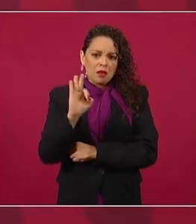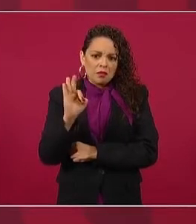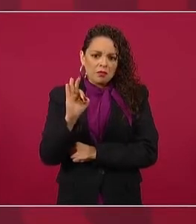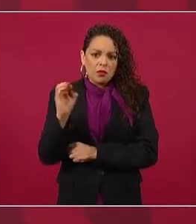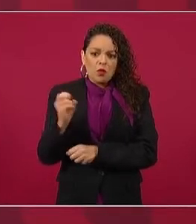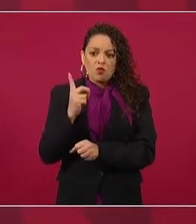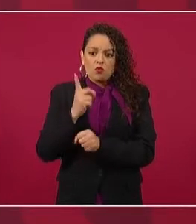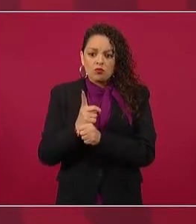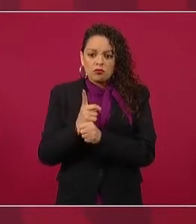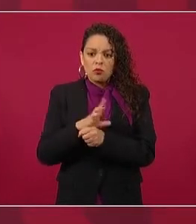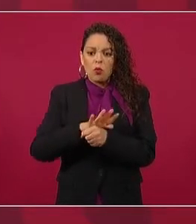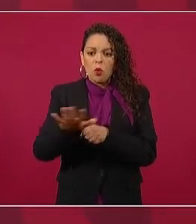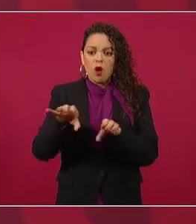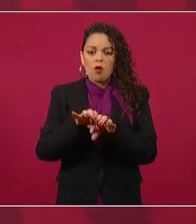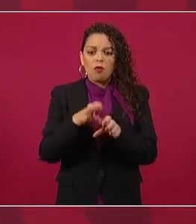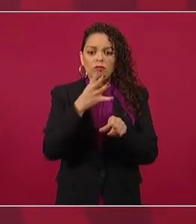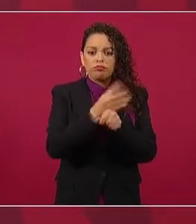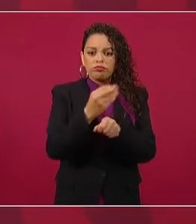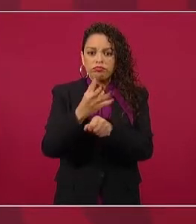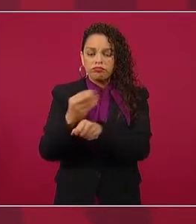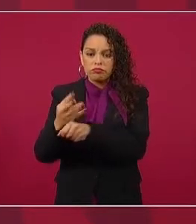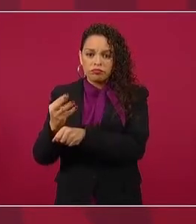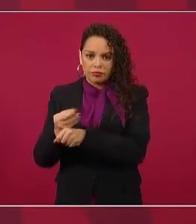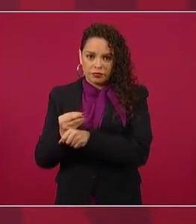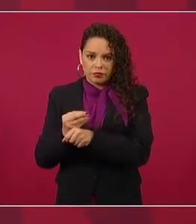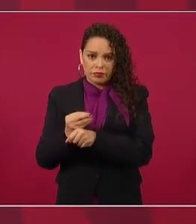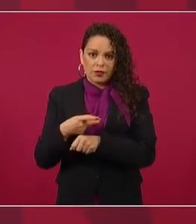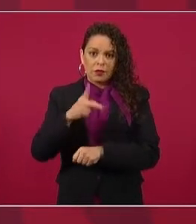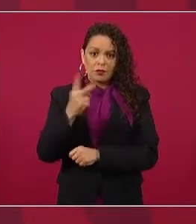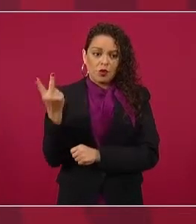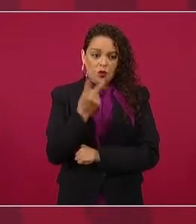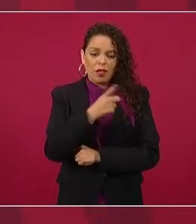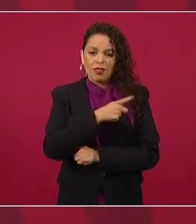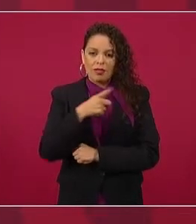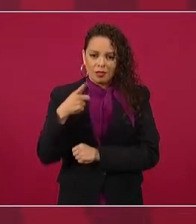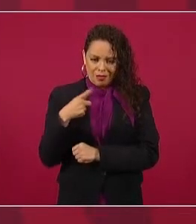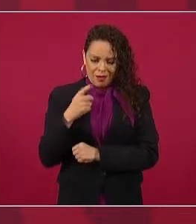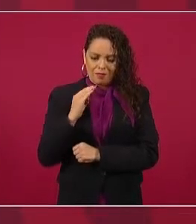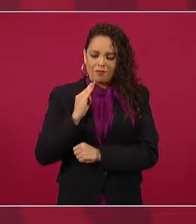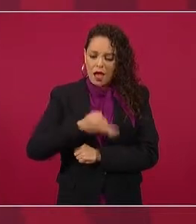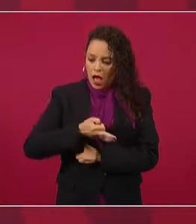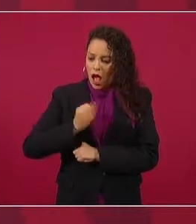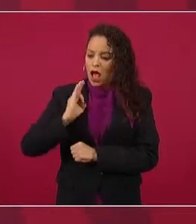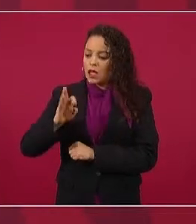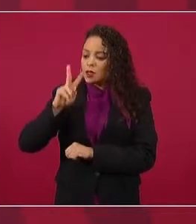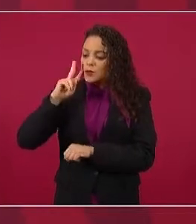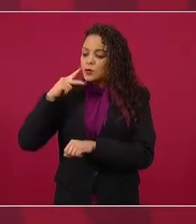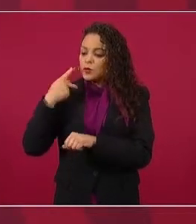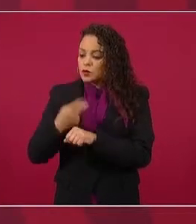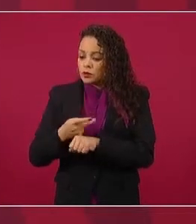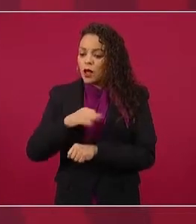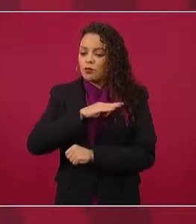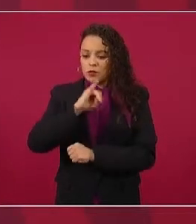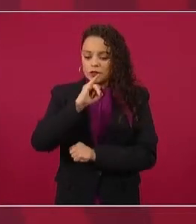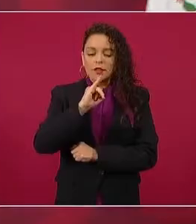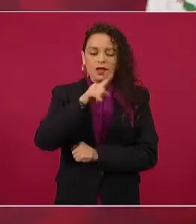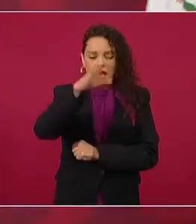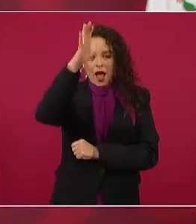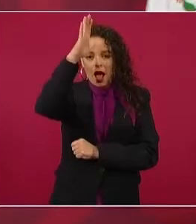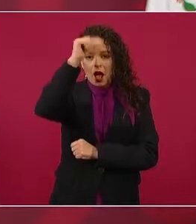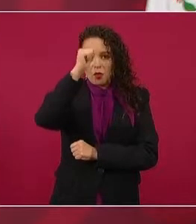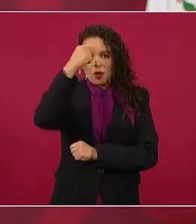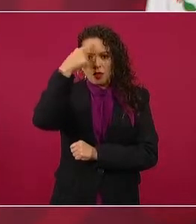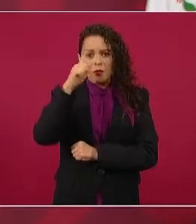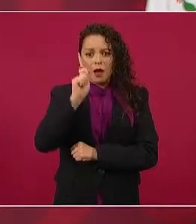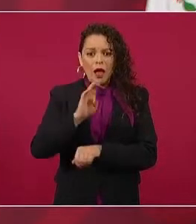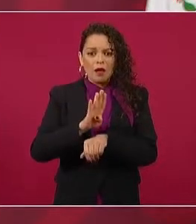que con voluntad de llegar a un acuerdo, todo en beneficio de los trabajadores, en